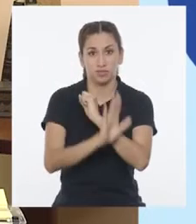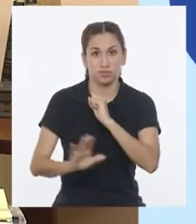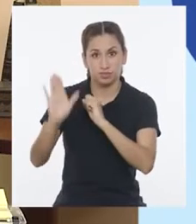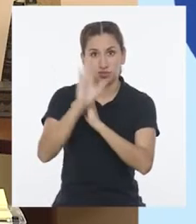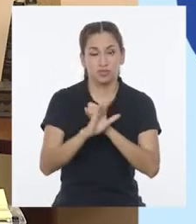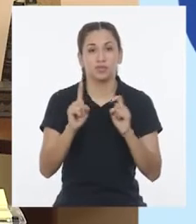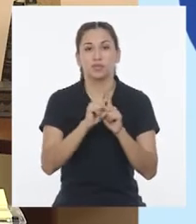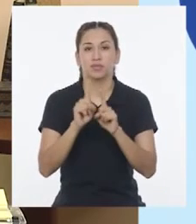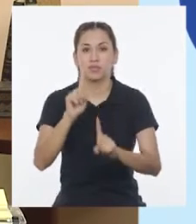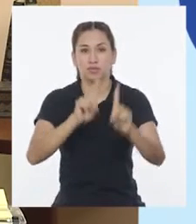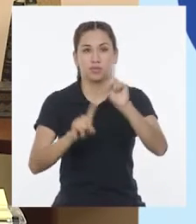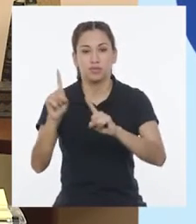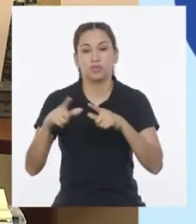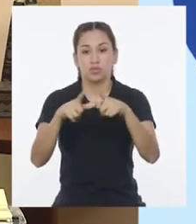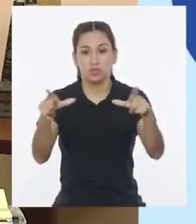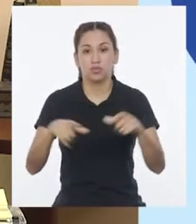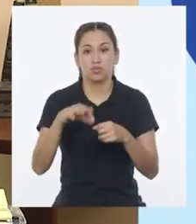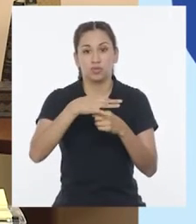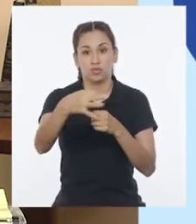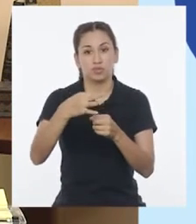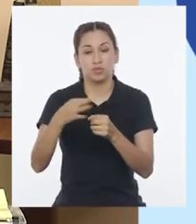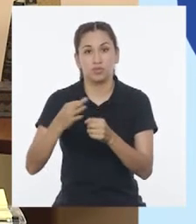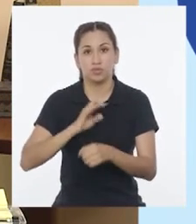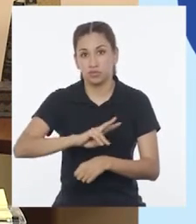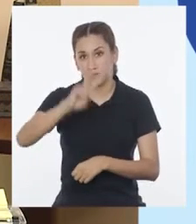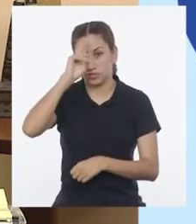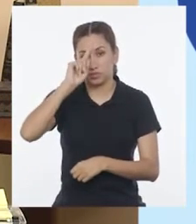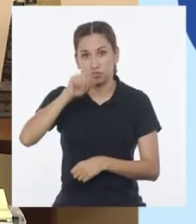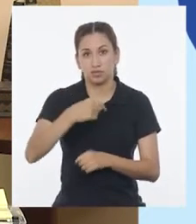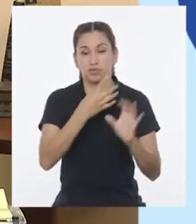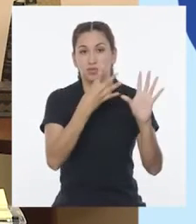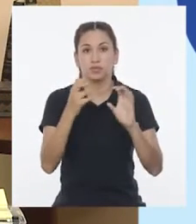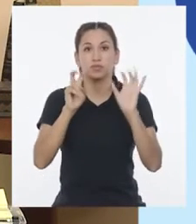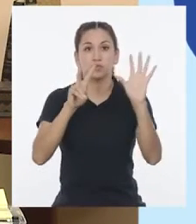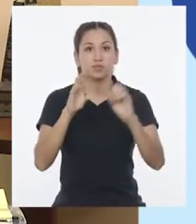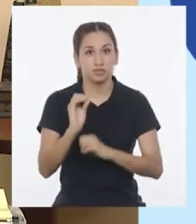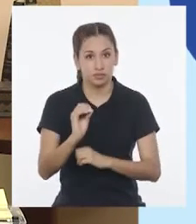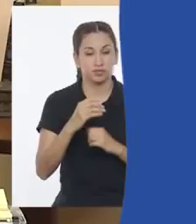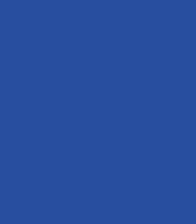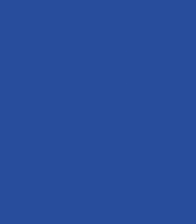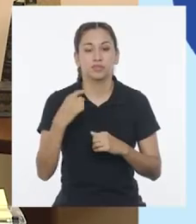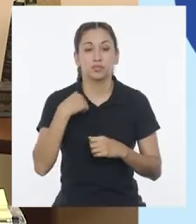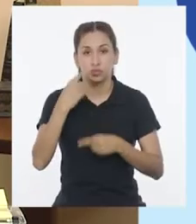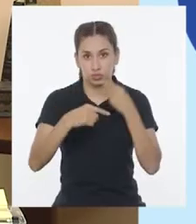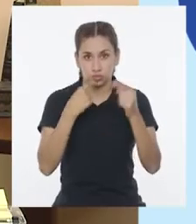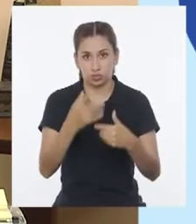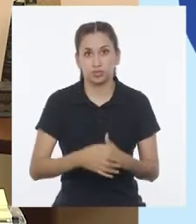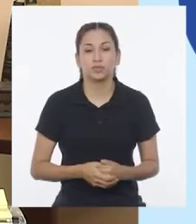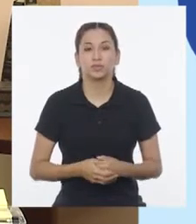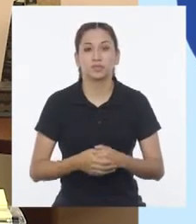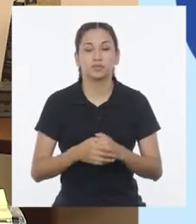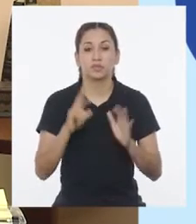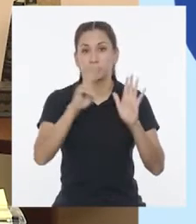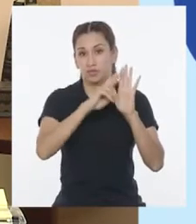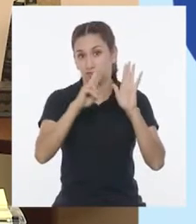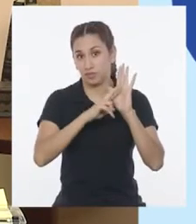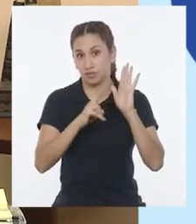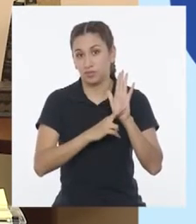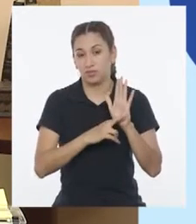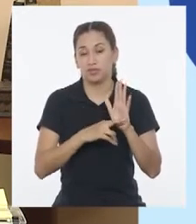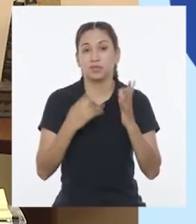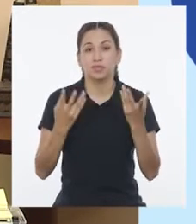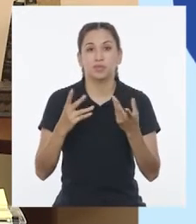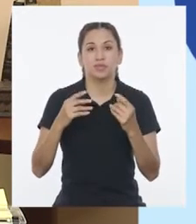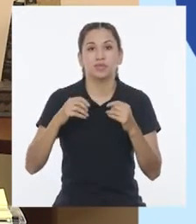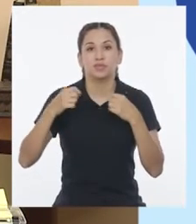inseguridad ciudadana en algunas zonas rurales de nuestro país desde 1970? Les cuento. El